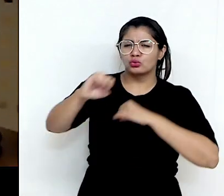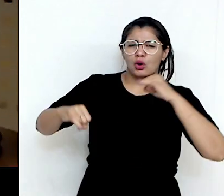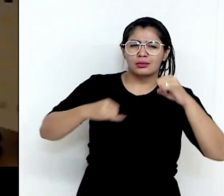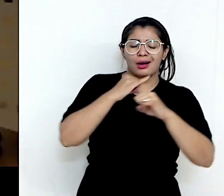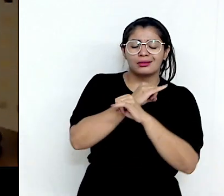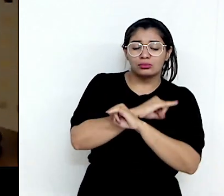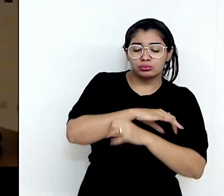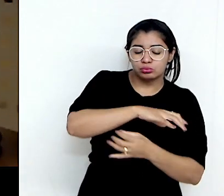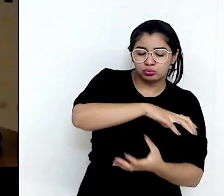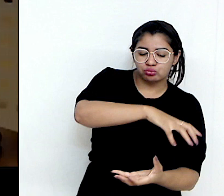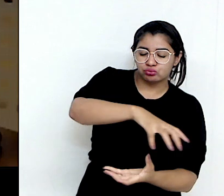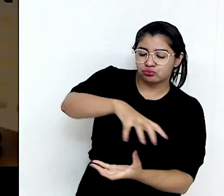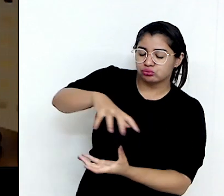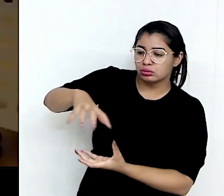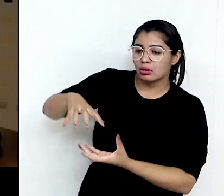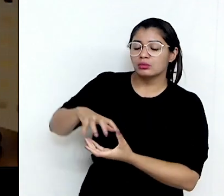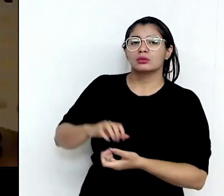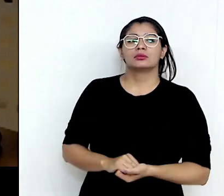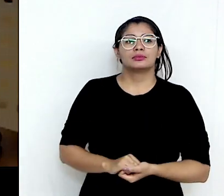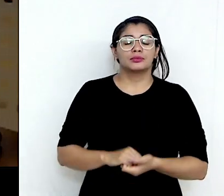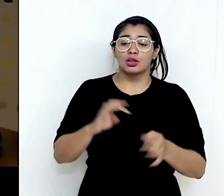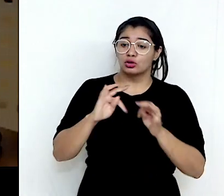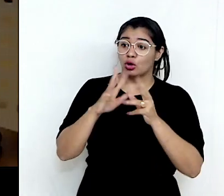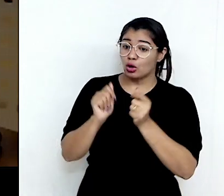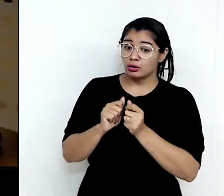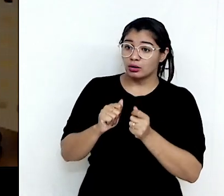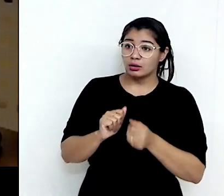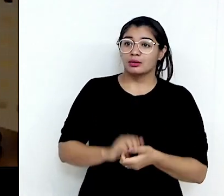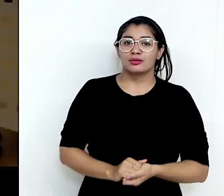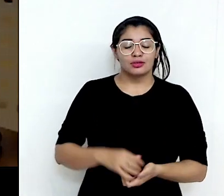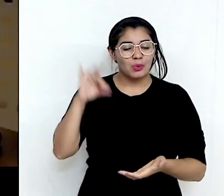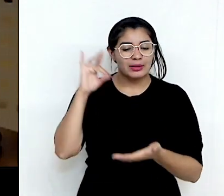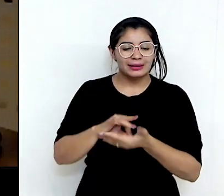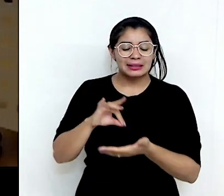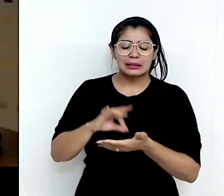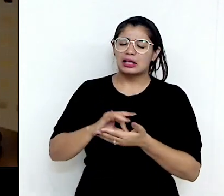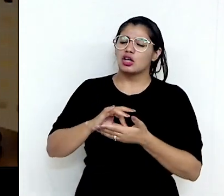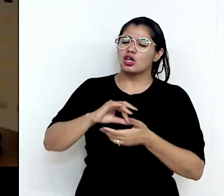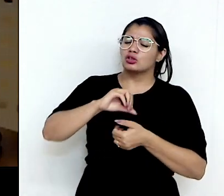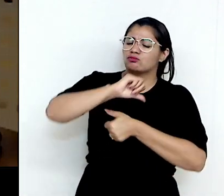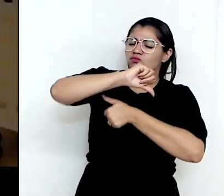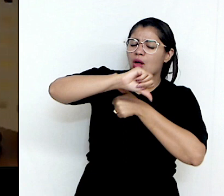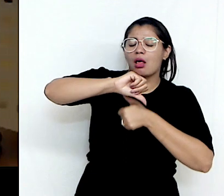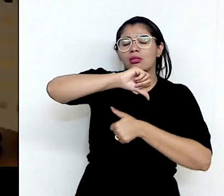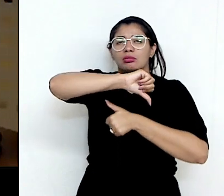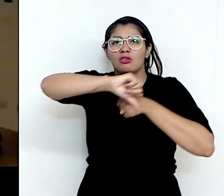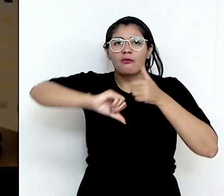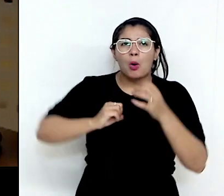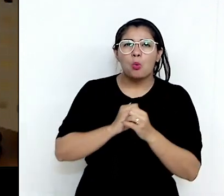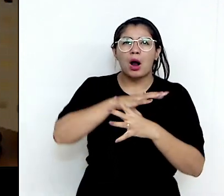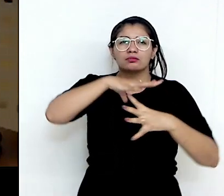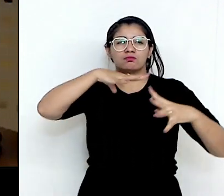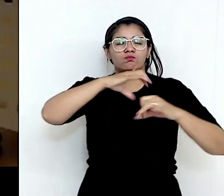se despliega dentro del territorio para poder transformar de verdad a Chile en el hub digital que esperamos. Se agrega además